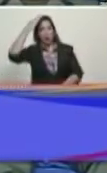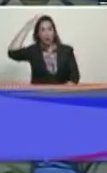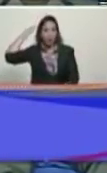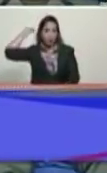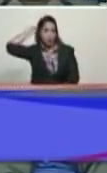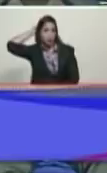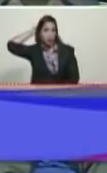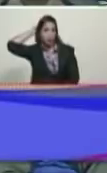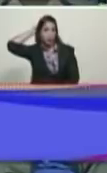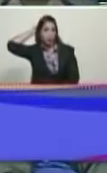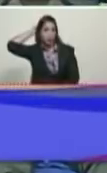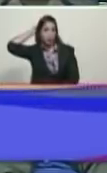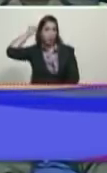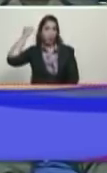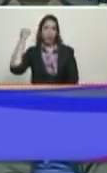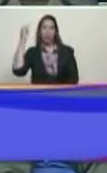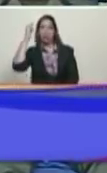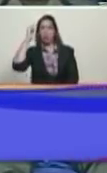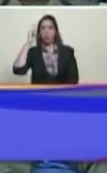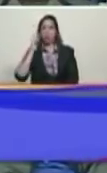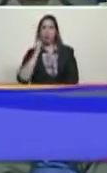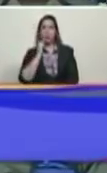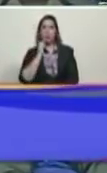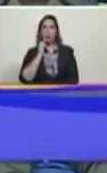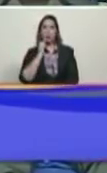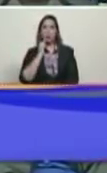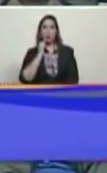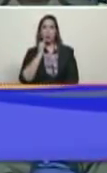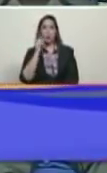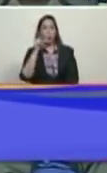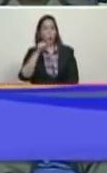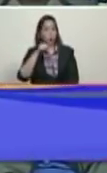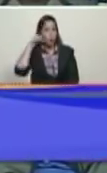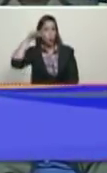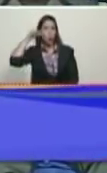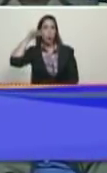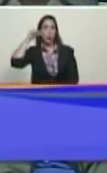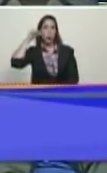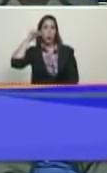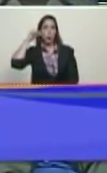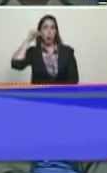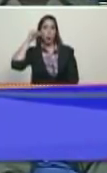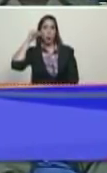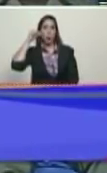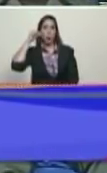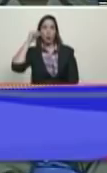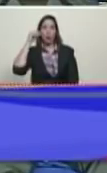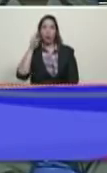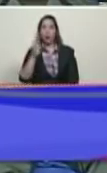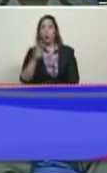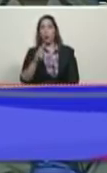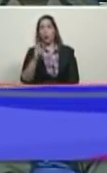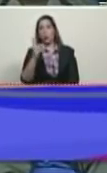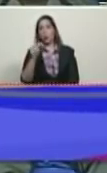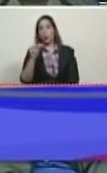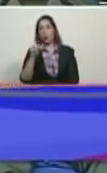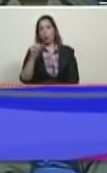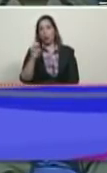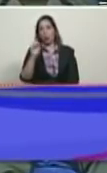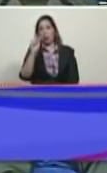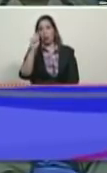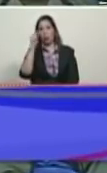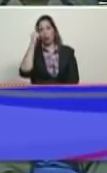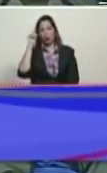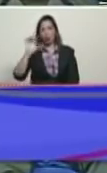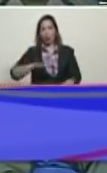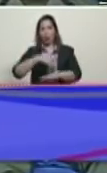Miranda, Simón Bolívar, Antonio José de Sucre, Rafael Urdaneta, el general del pueblo